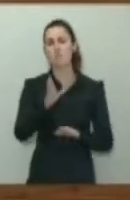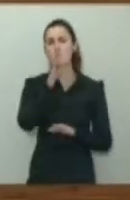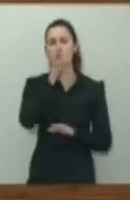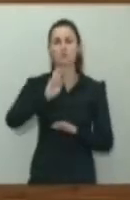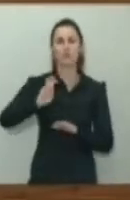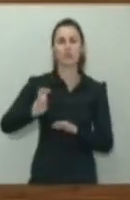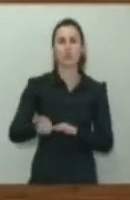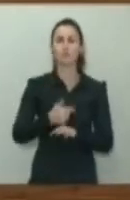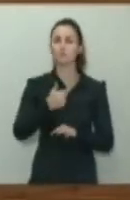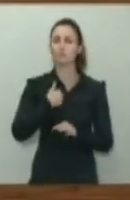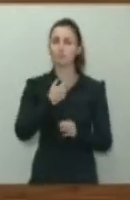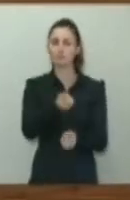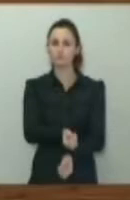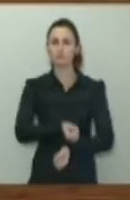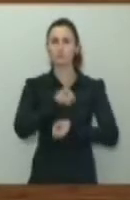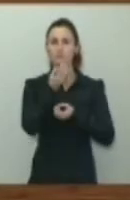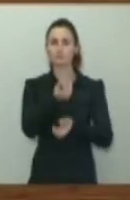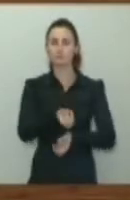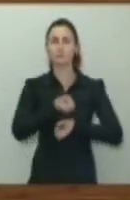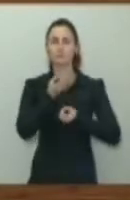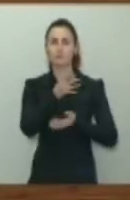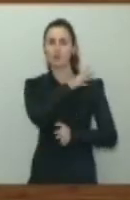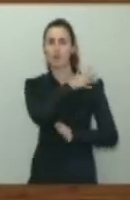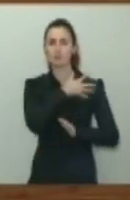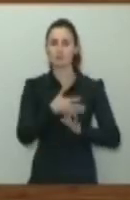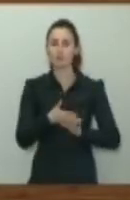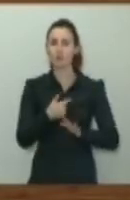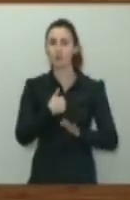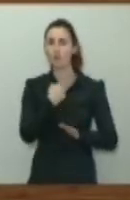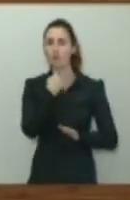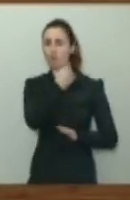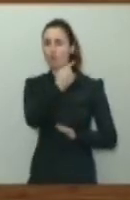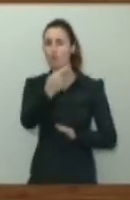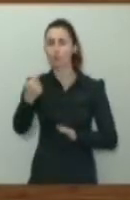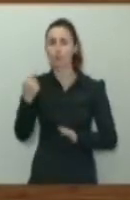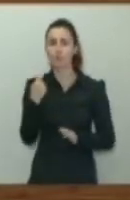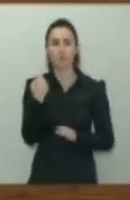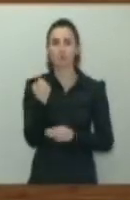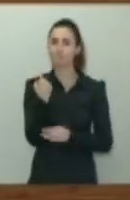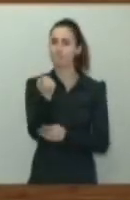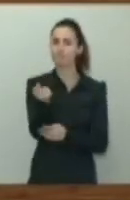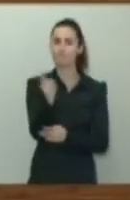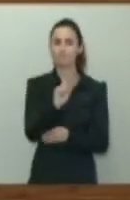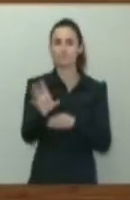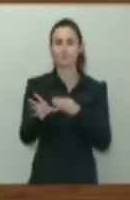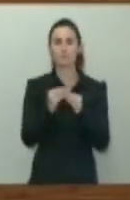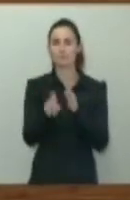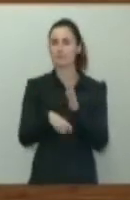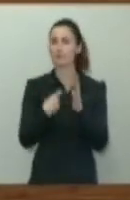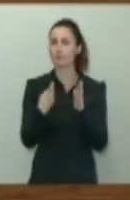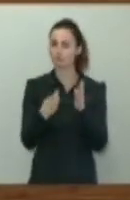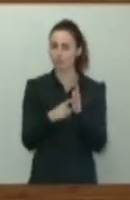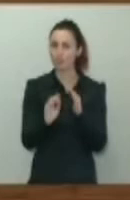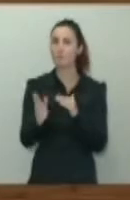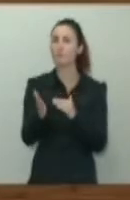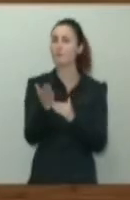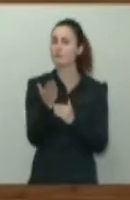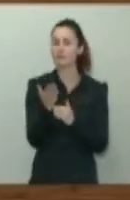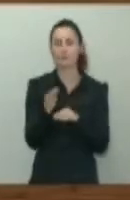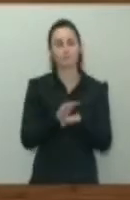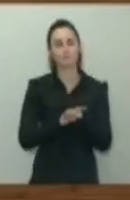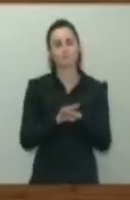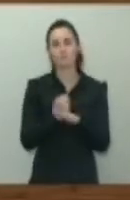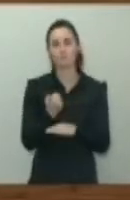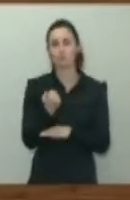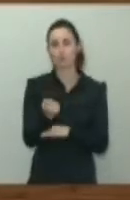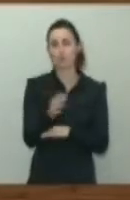que he expuesto hasta este momento, les anuncio que no apoyaremos las enmiendas a la totalidad presentadas. Creemos que